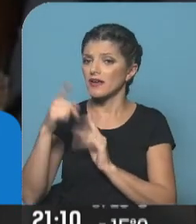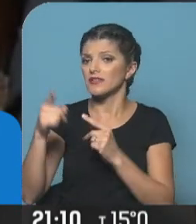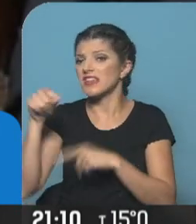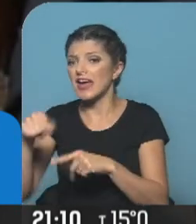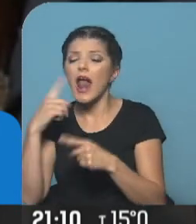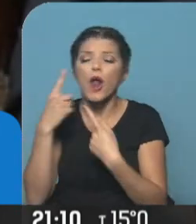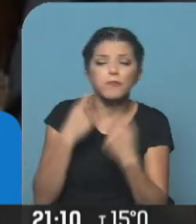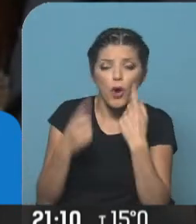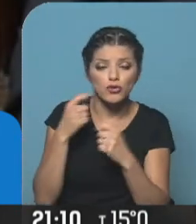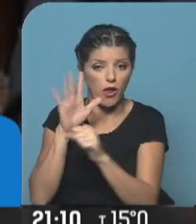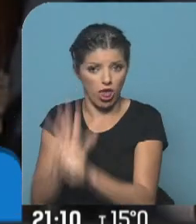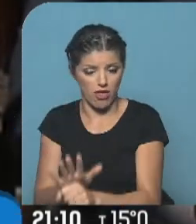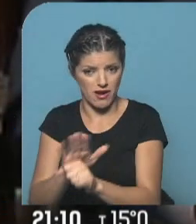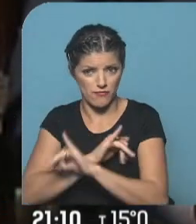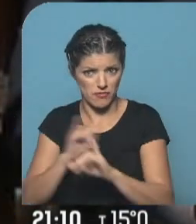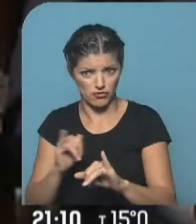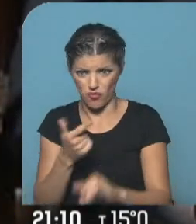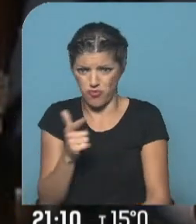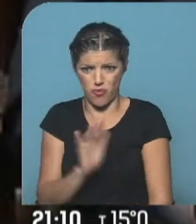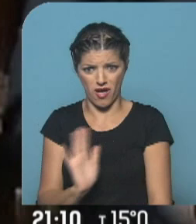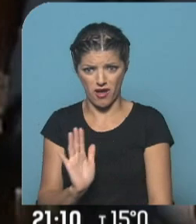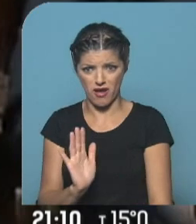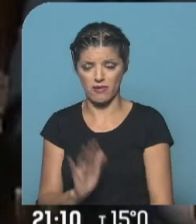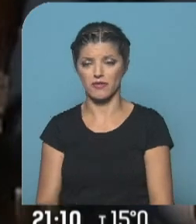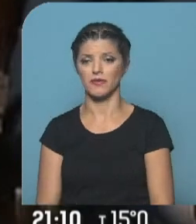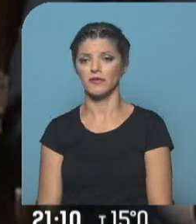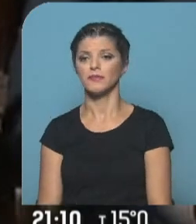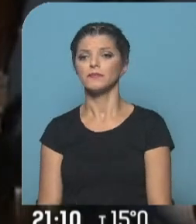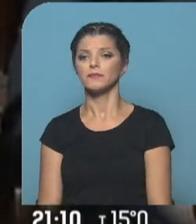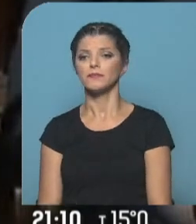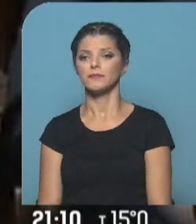del operativo por parte de Nocetti. No lo hay, no lo sostenemos como dijimos en su momento.